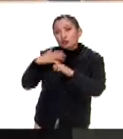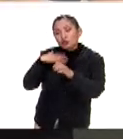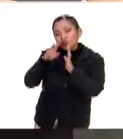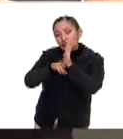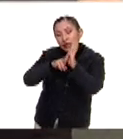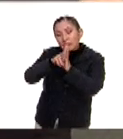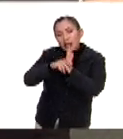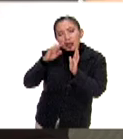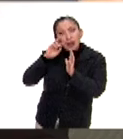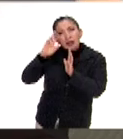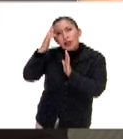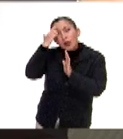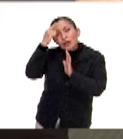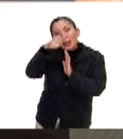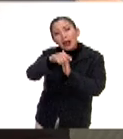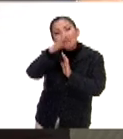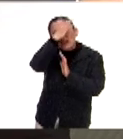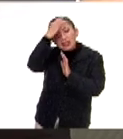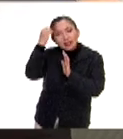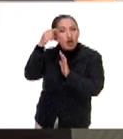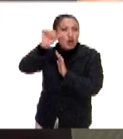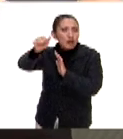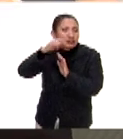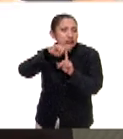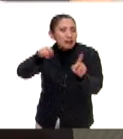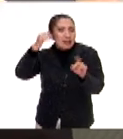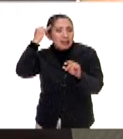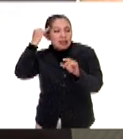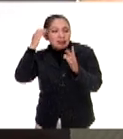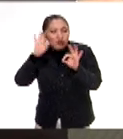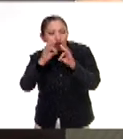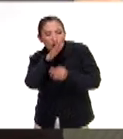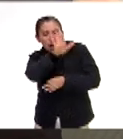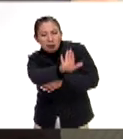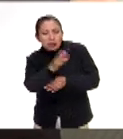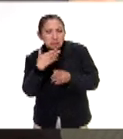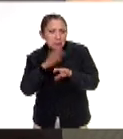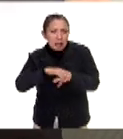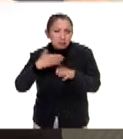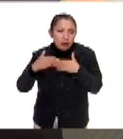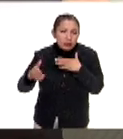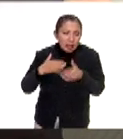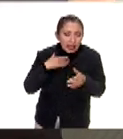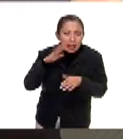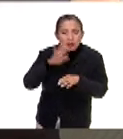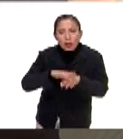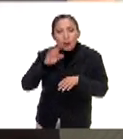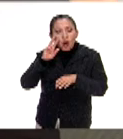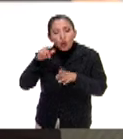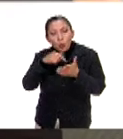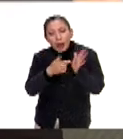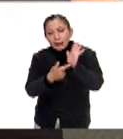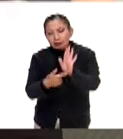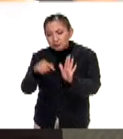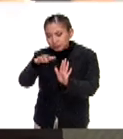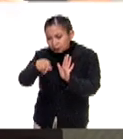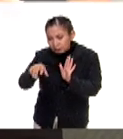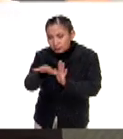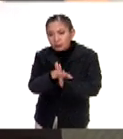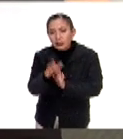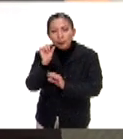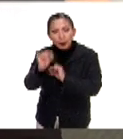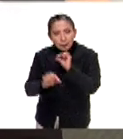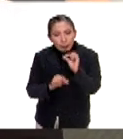que relean también a Frida Kahlo desde otras perspectivas, a lo mejor más contemporáneas, o sea, dedicarle un espacio y así